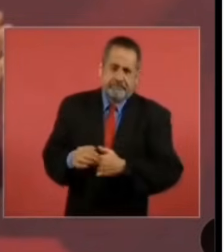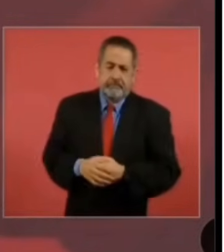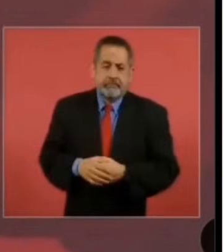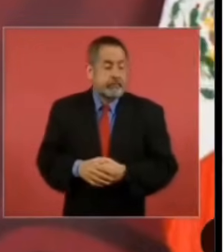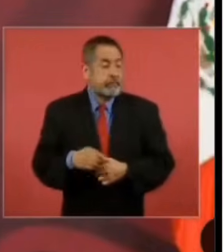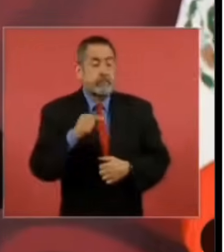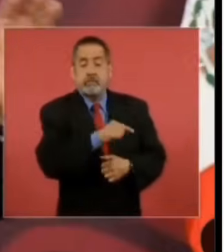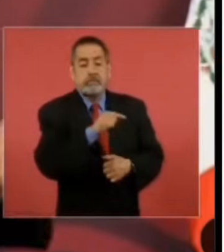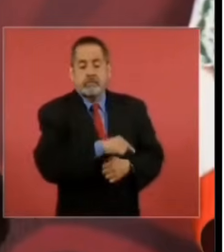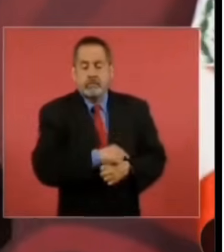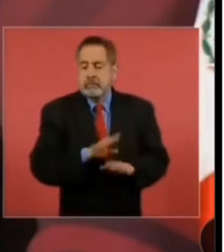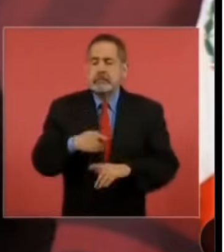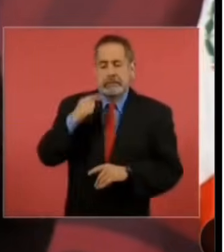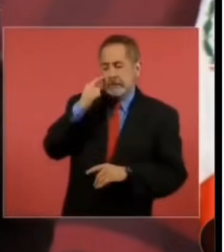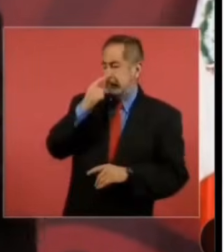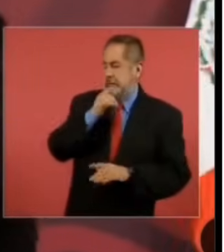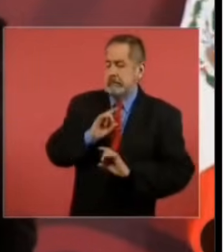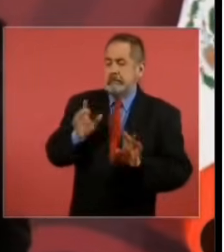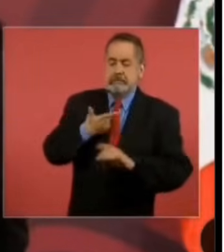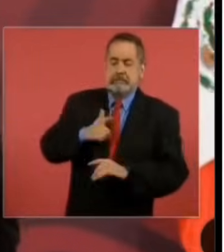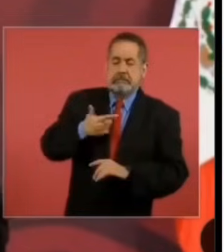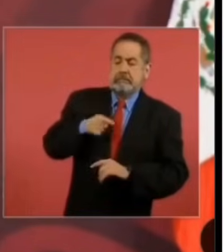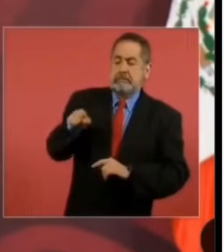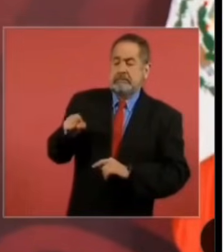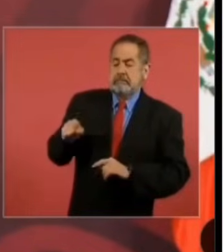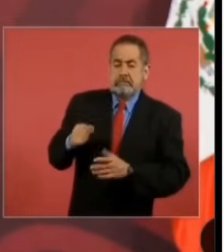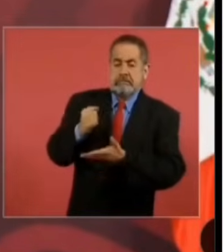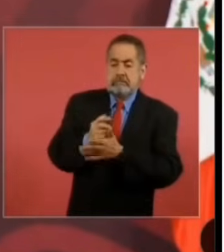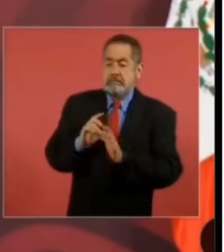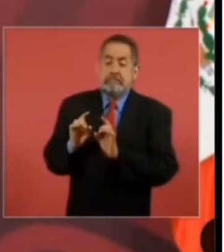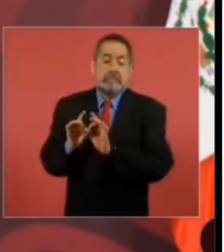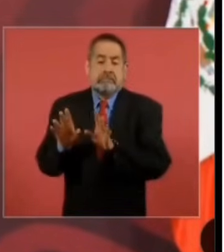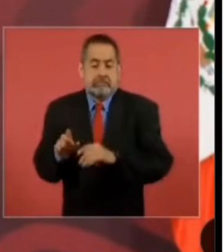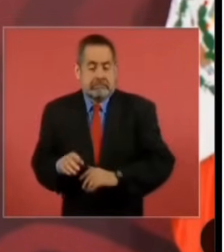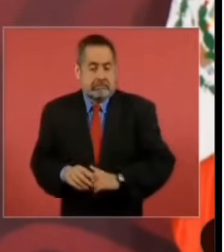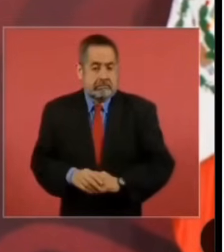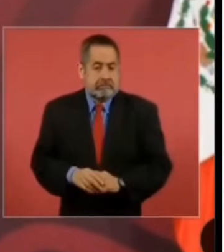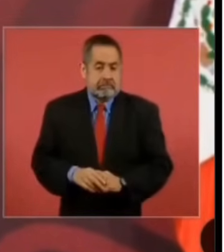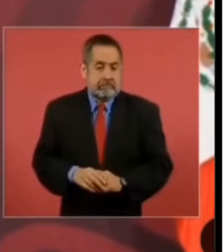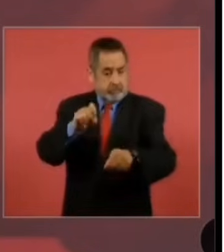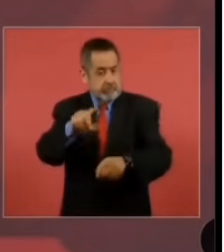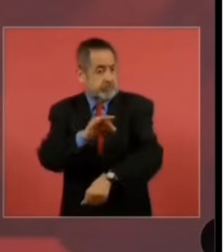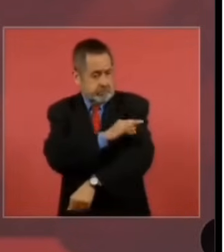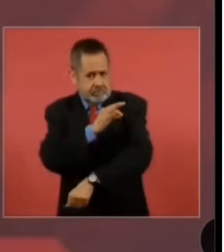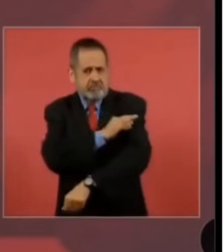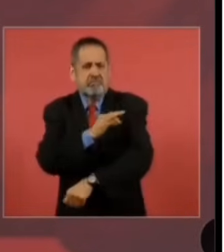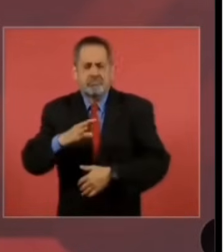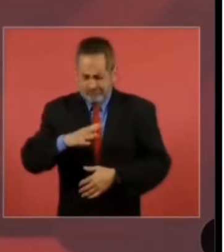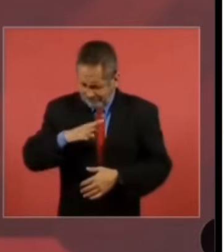aclara que el gobierno de México tiene vacunas de sobra. Vamos a ir al video.